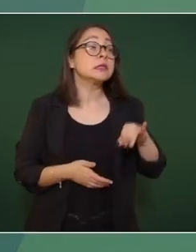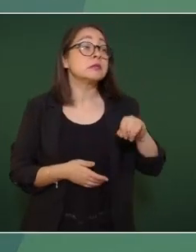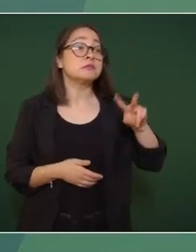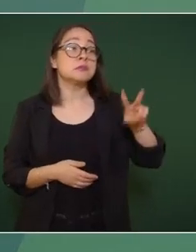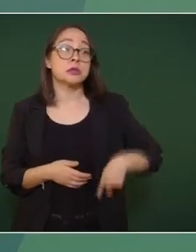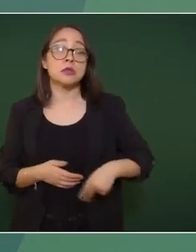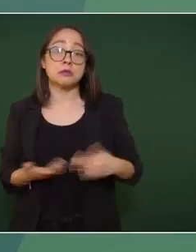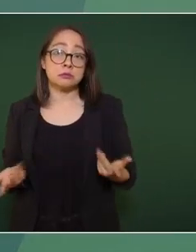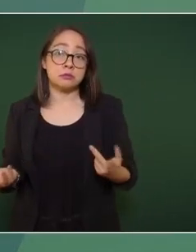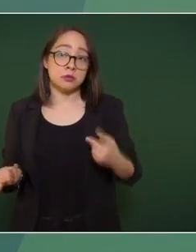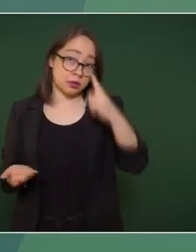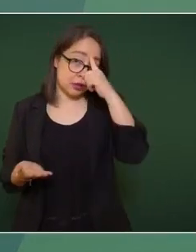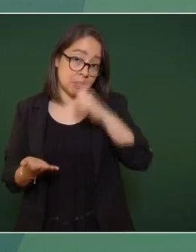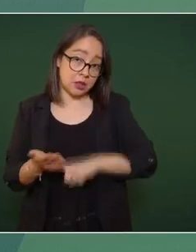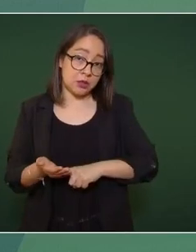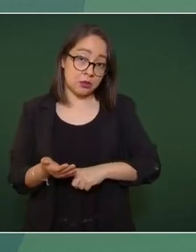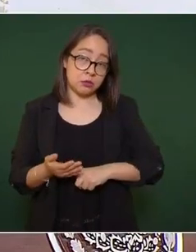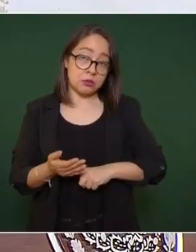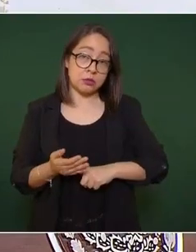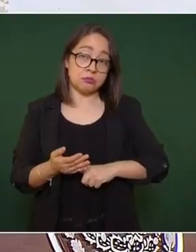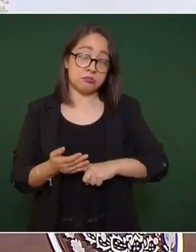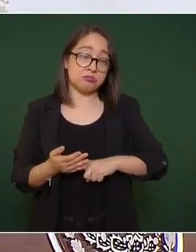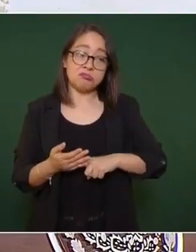sosteniendo que fue lo de la explosión